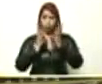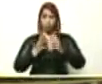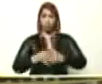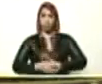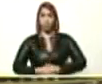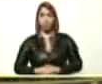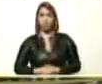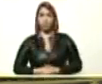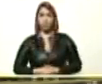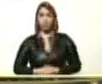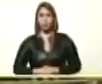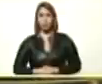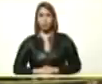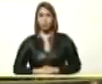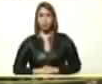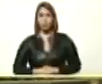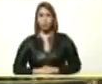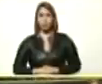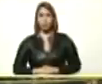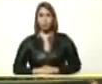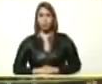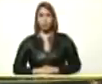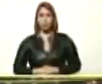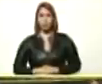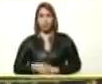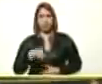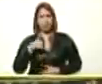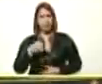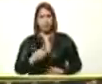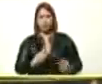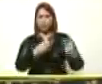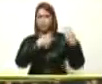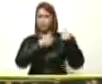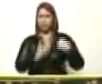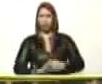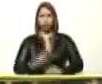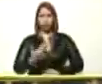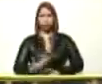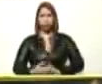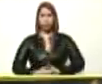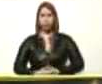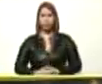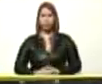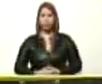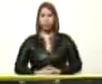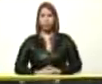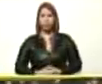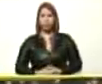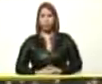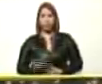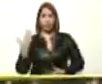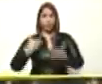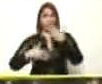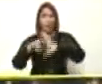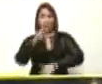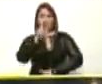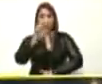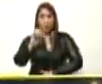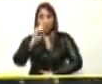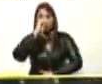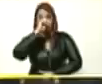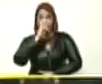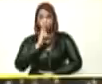y que, ha jugado un papel, muy importante, desde hace más de 30 años,